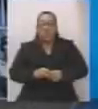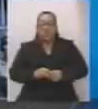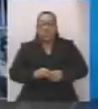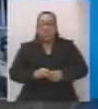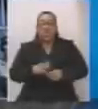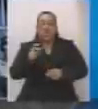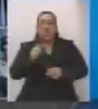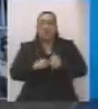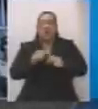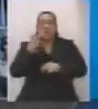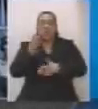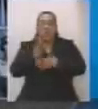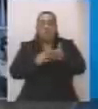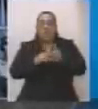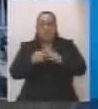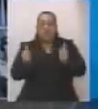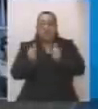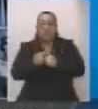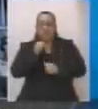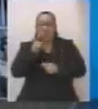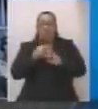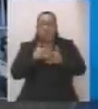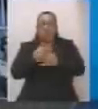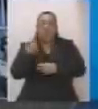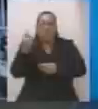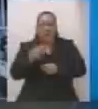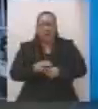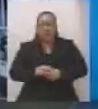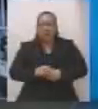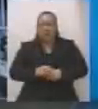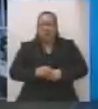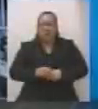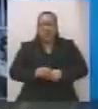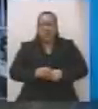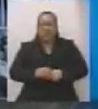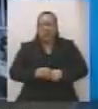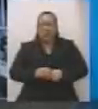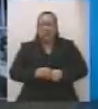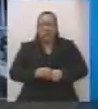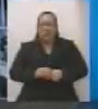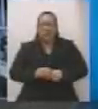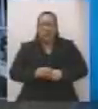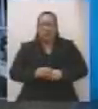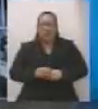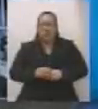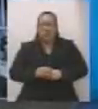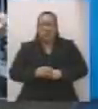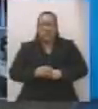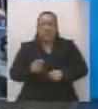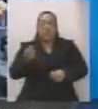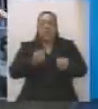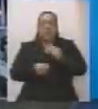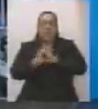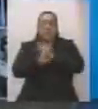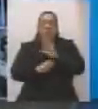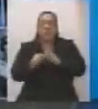en la segunda mitad del siglo XIX, que fue también un periodo de globalización en el que el comercio entre Europa y América